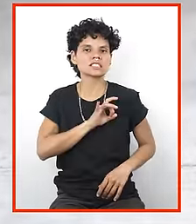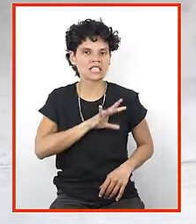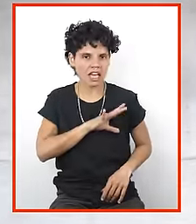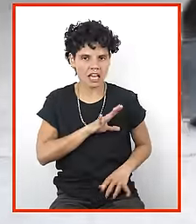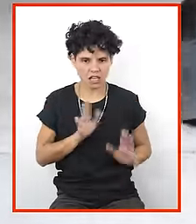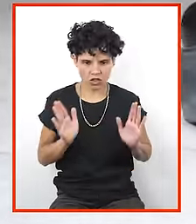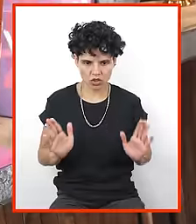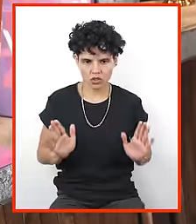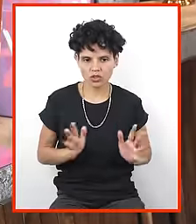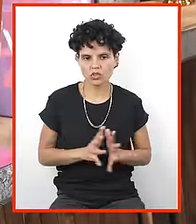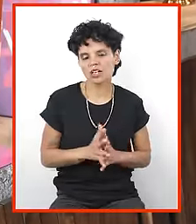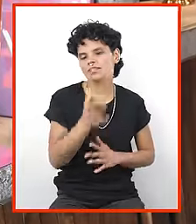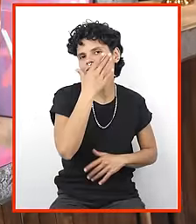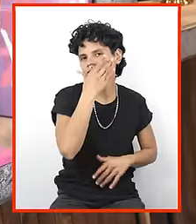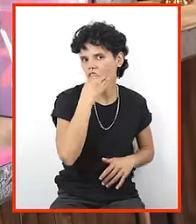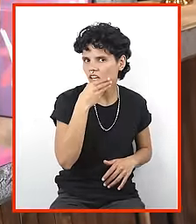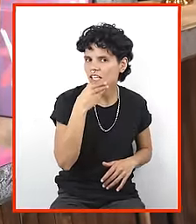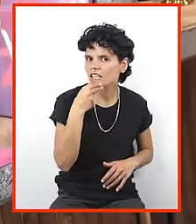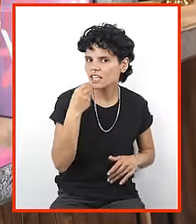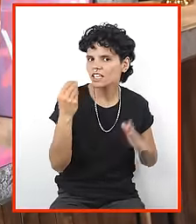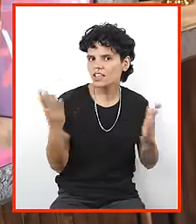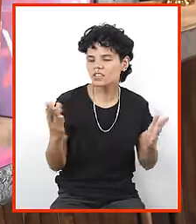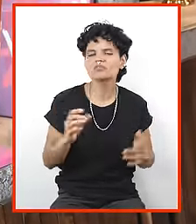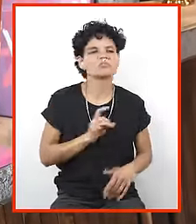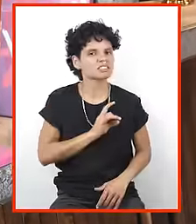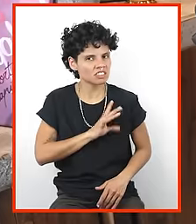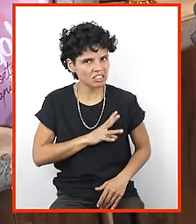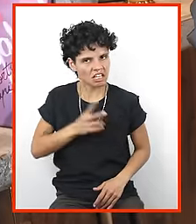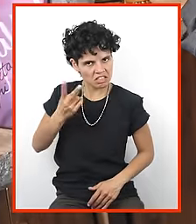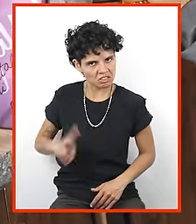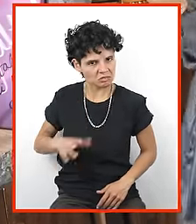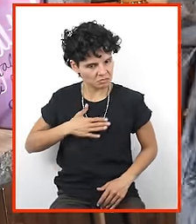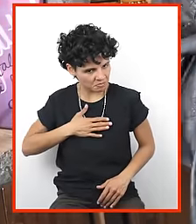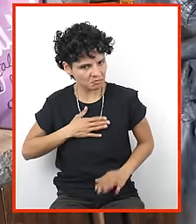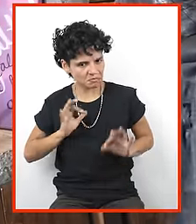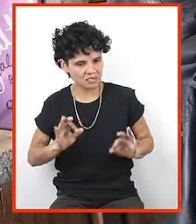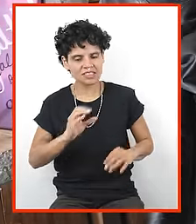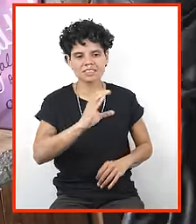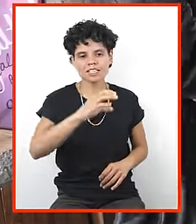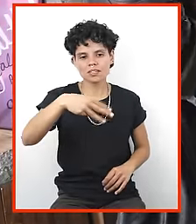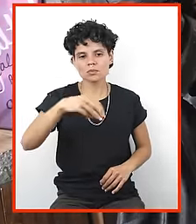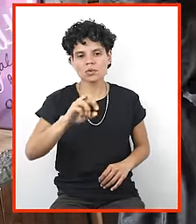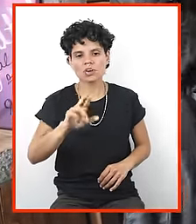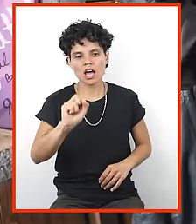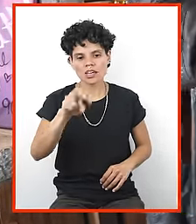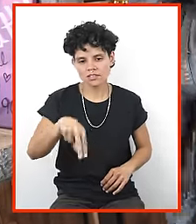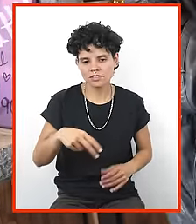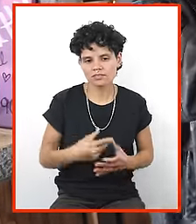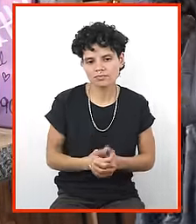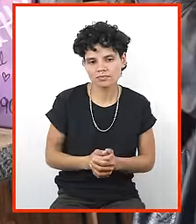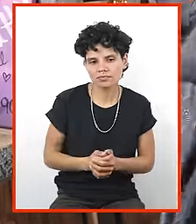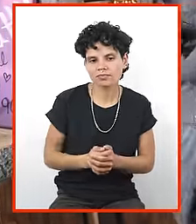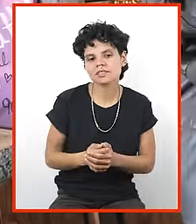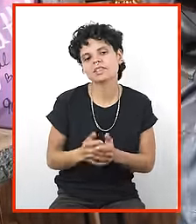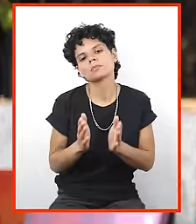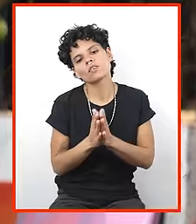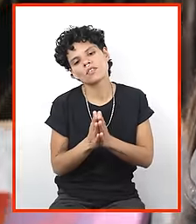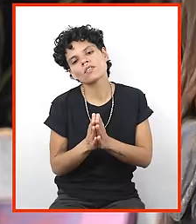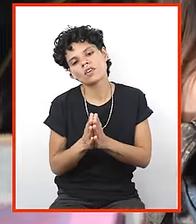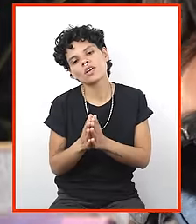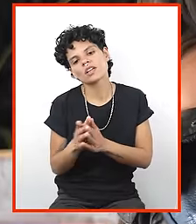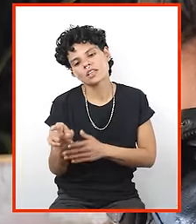chileno. Qué linda. Full, además. Chileno. Y además... C. Morán. Es que